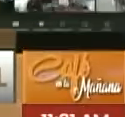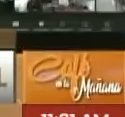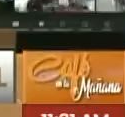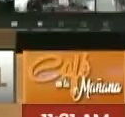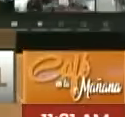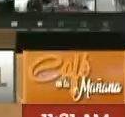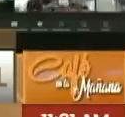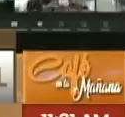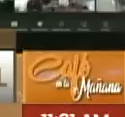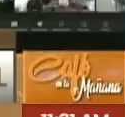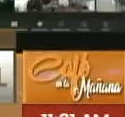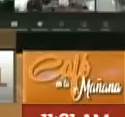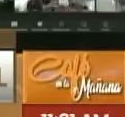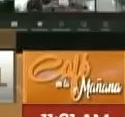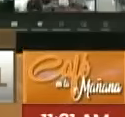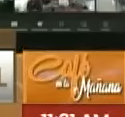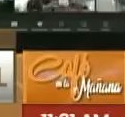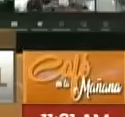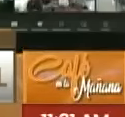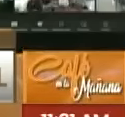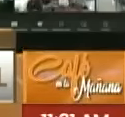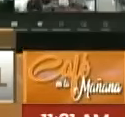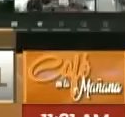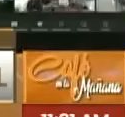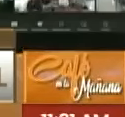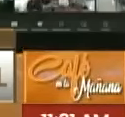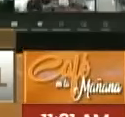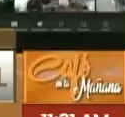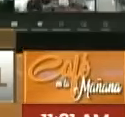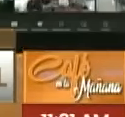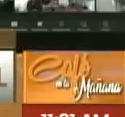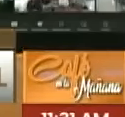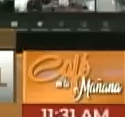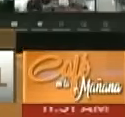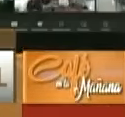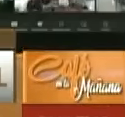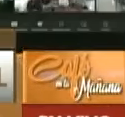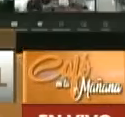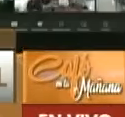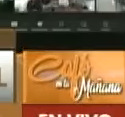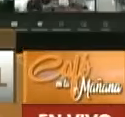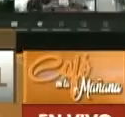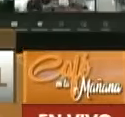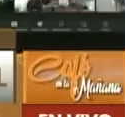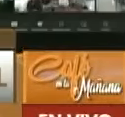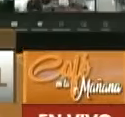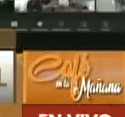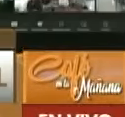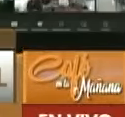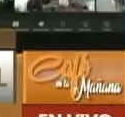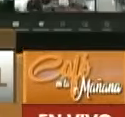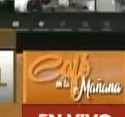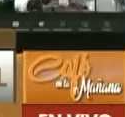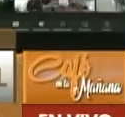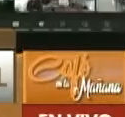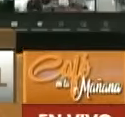dignidad. Entonces son razones, argumentos, convencer para